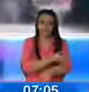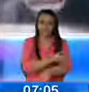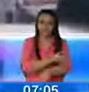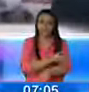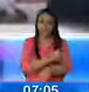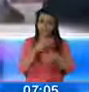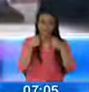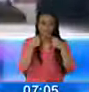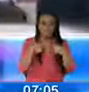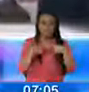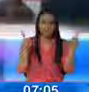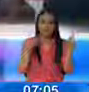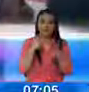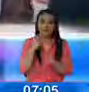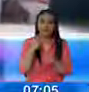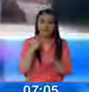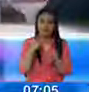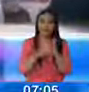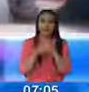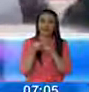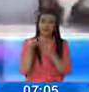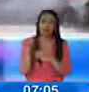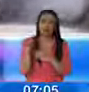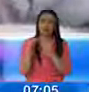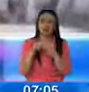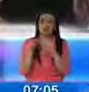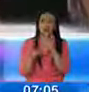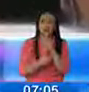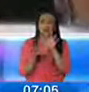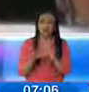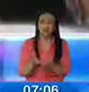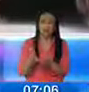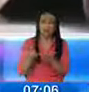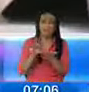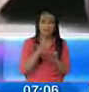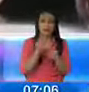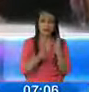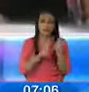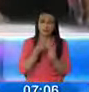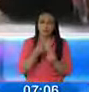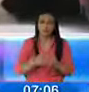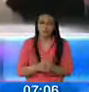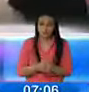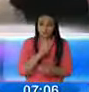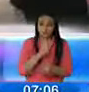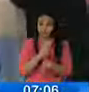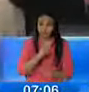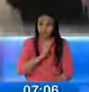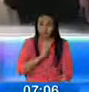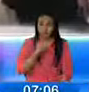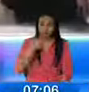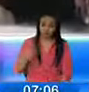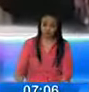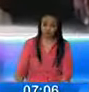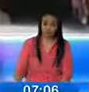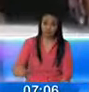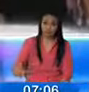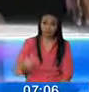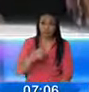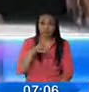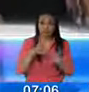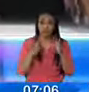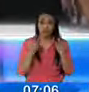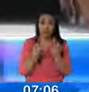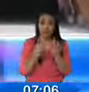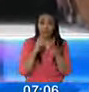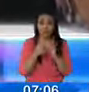ha anunciado eliminación de ministerios y subsecretarías. Y en carne propia sentí cuando era pequeño la angustia en mi casa cuando